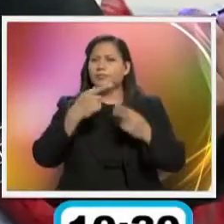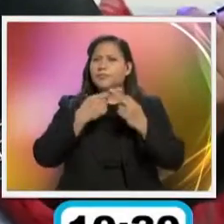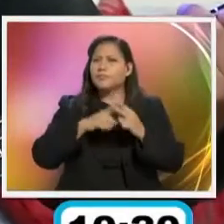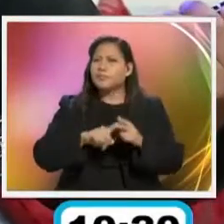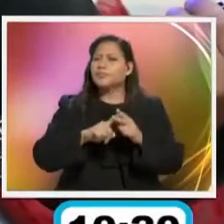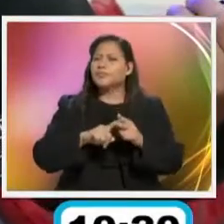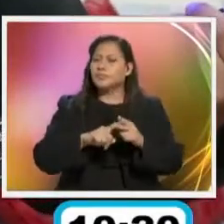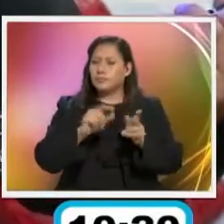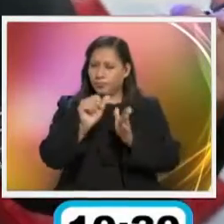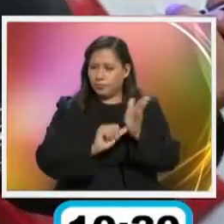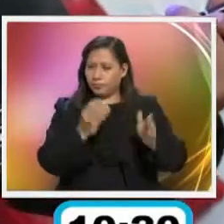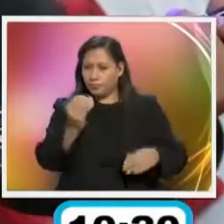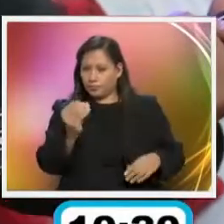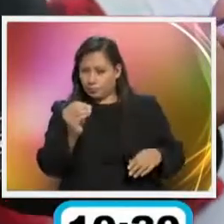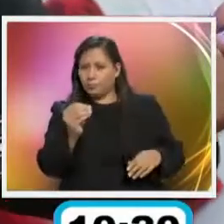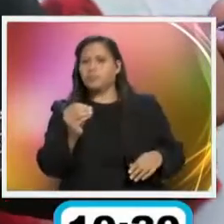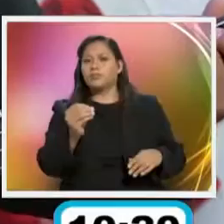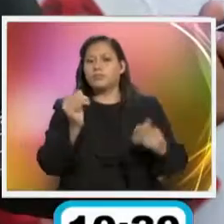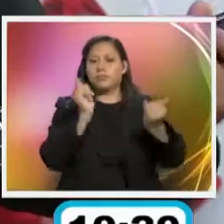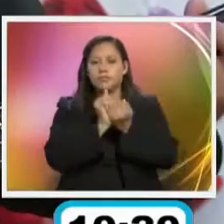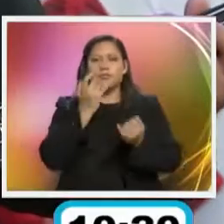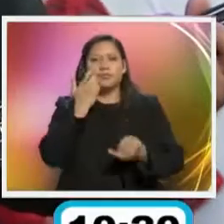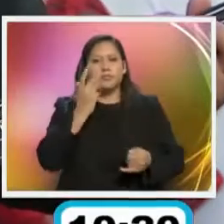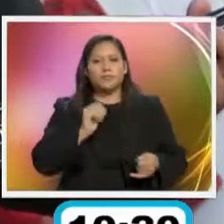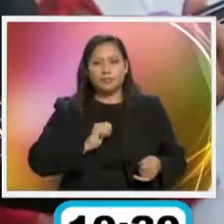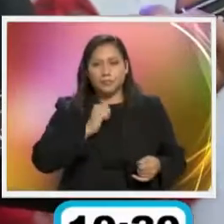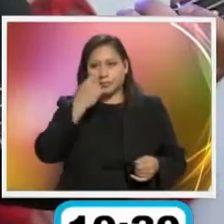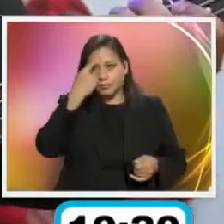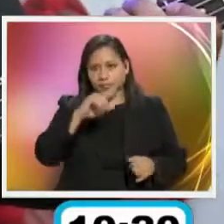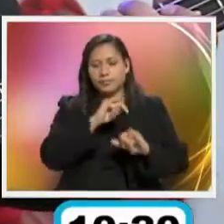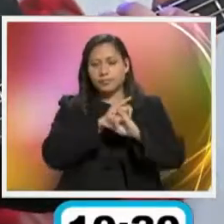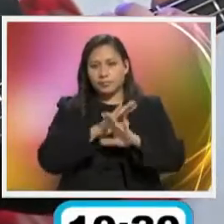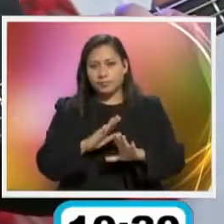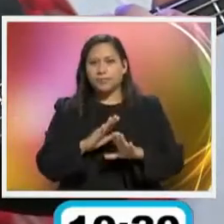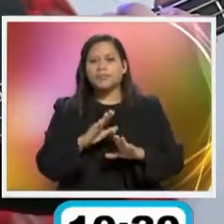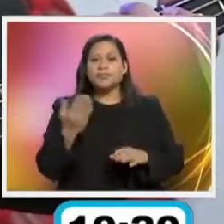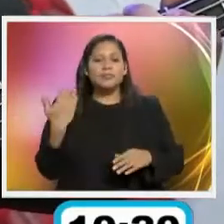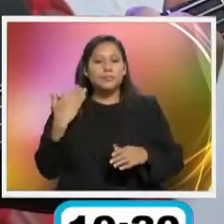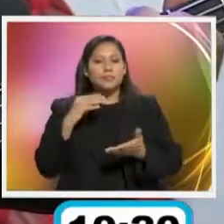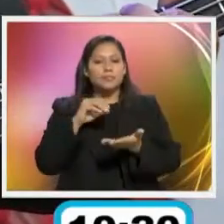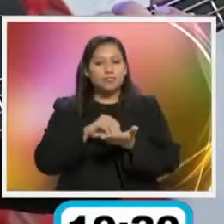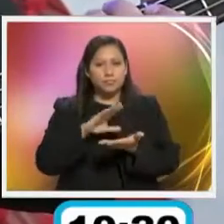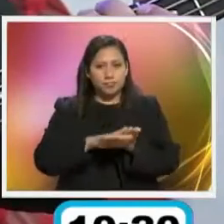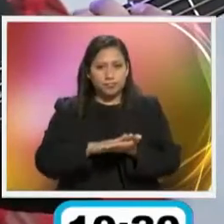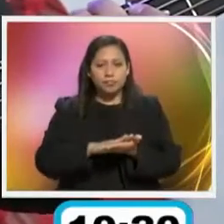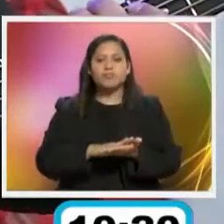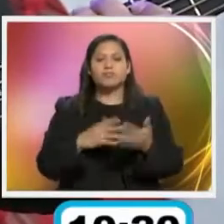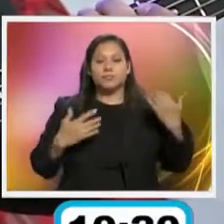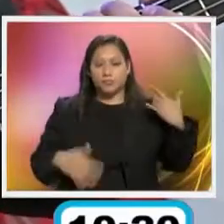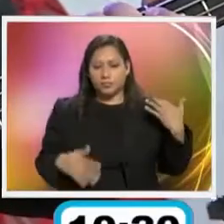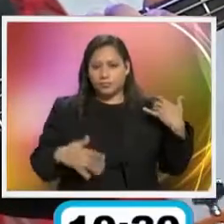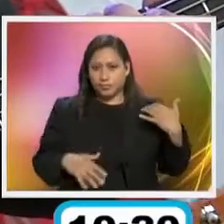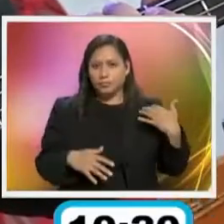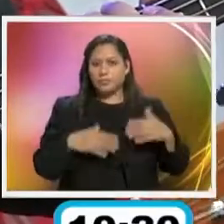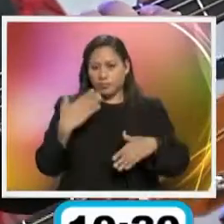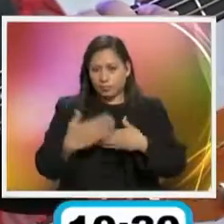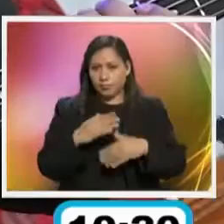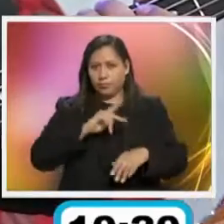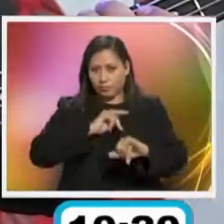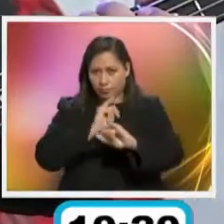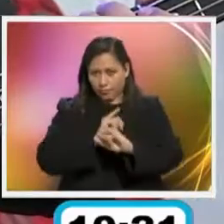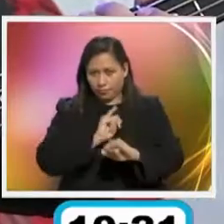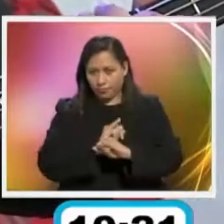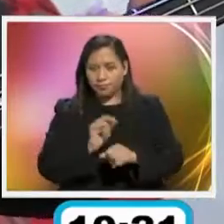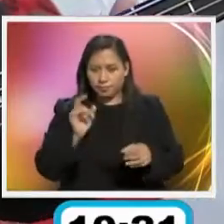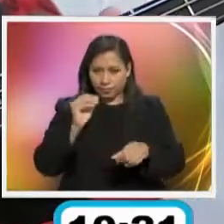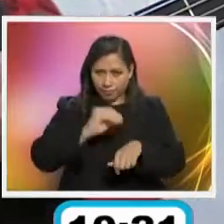empezar a partir de octubre. También queremos aprovechar Muy bien. para informarles que acabamos de grabar antier un acústico que va a salir pronto en nuestras redes sociales. Y en